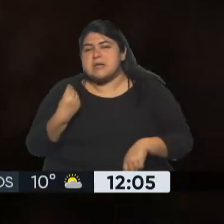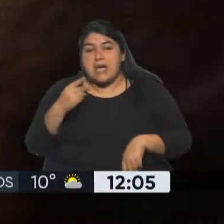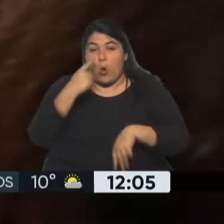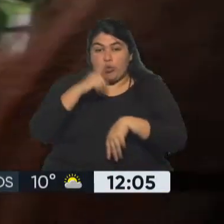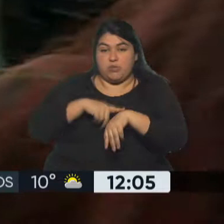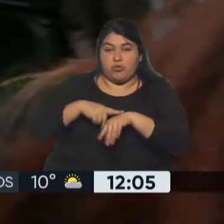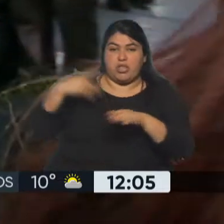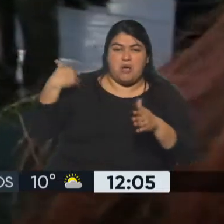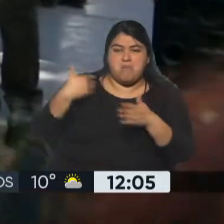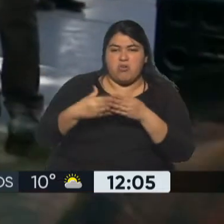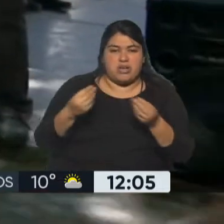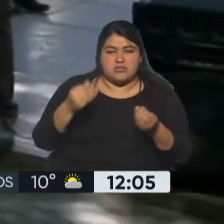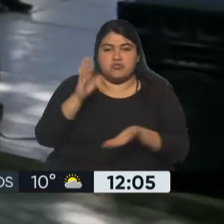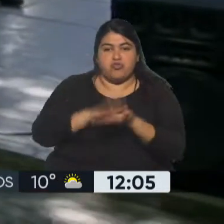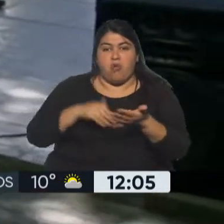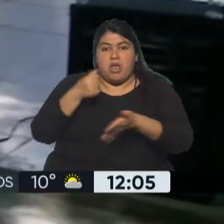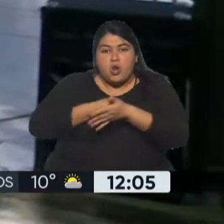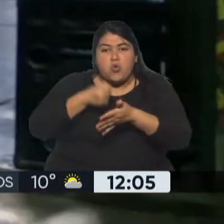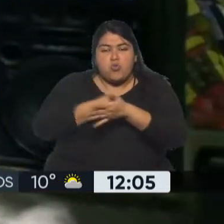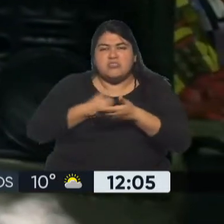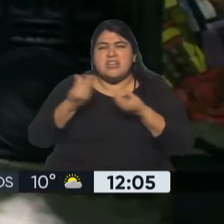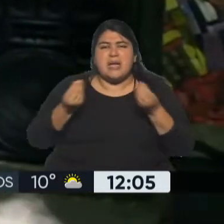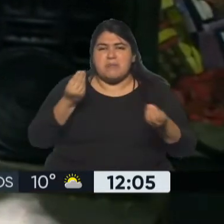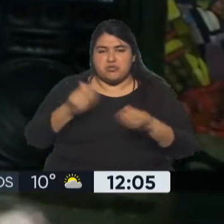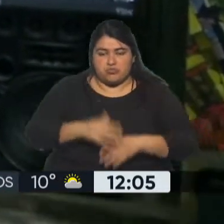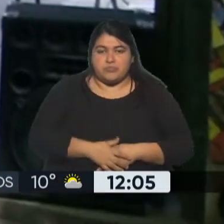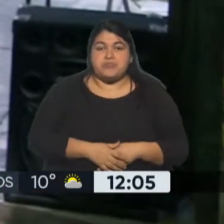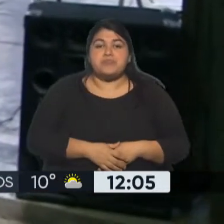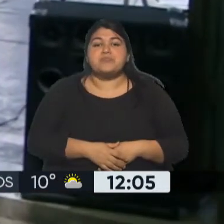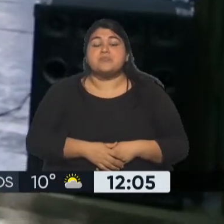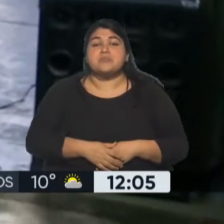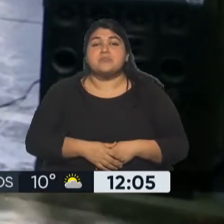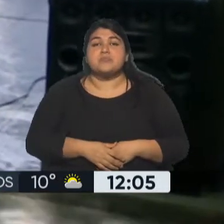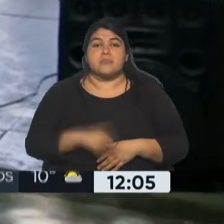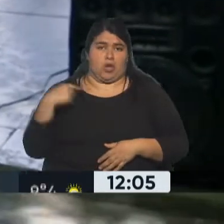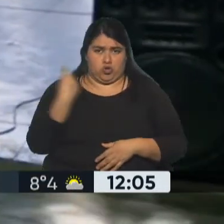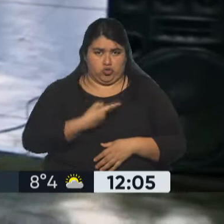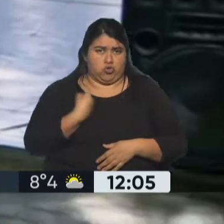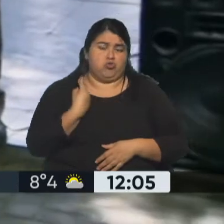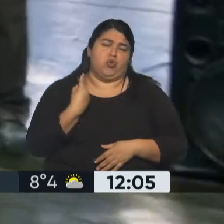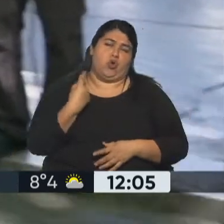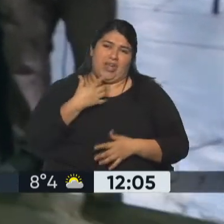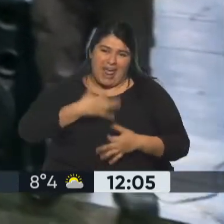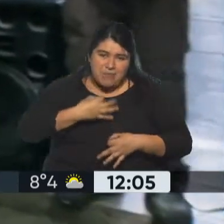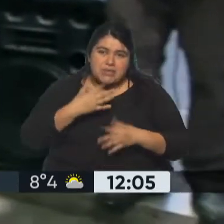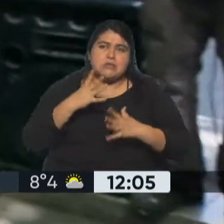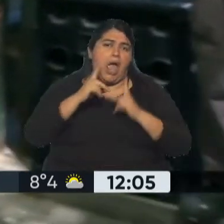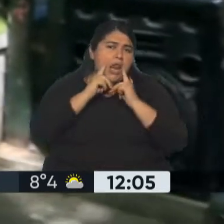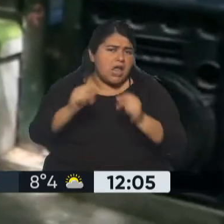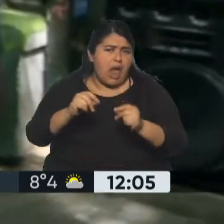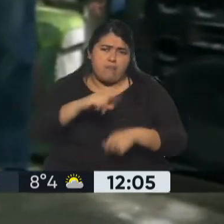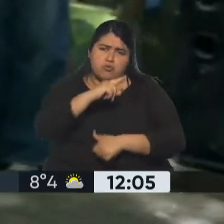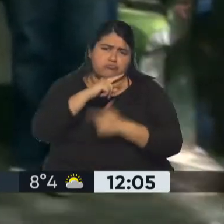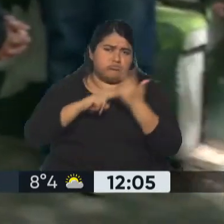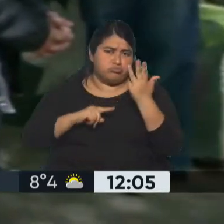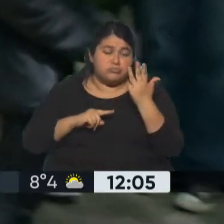donde llevaron adelante varias jornadas de lucha. Hola, ¿qué tal? Nosotros realmente los reclamos son varios,